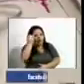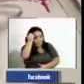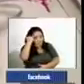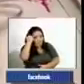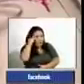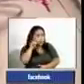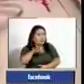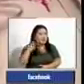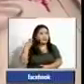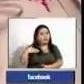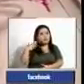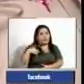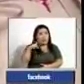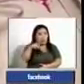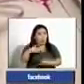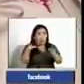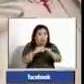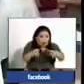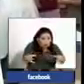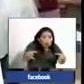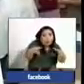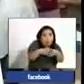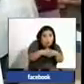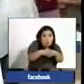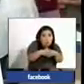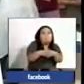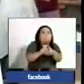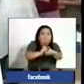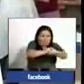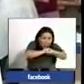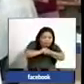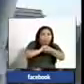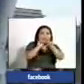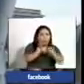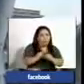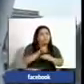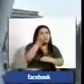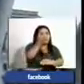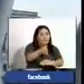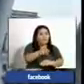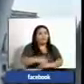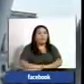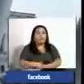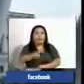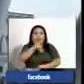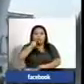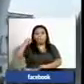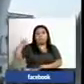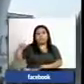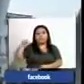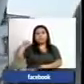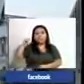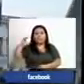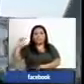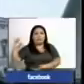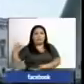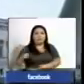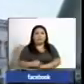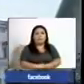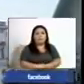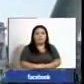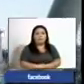todos. Estamos en el mismo barco y solo juntos podemos ir adelante. Jacopo Luzzi, Voz de América.